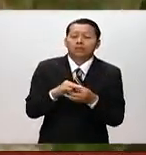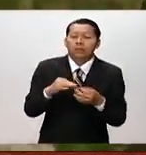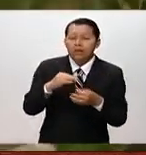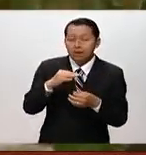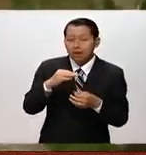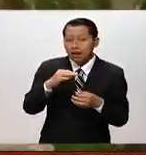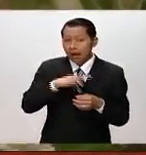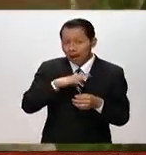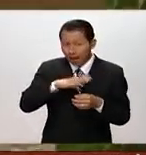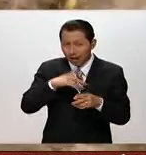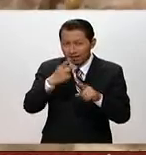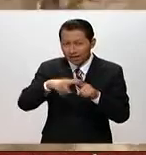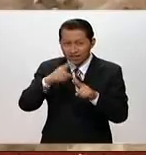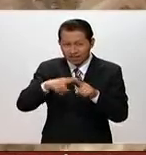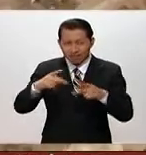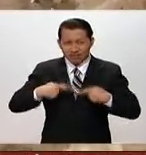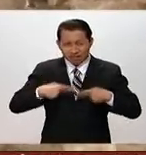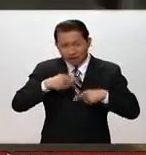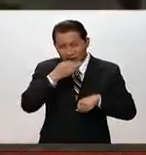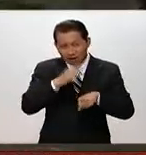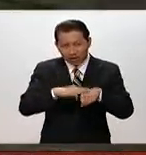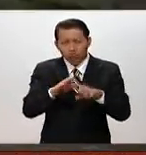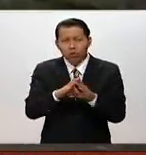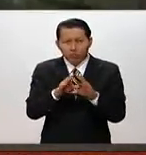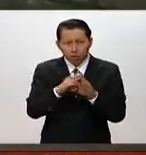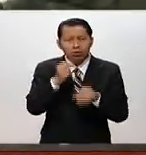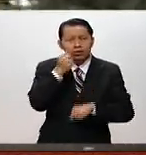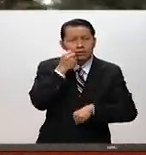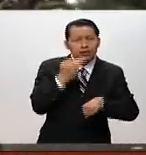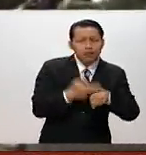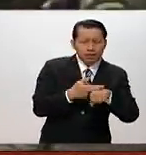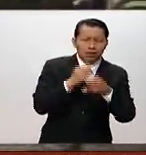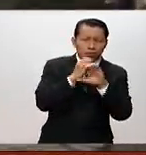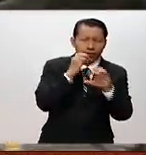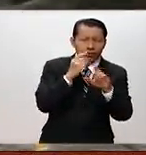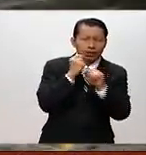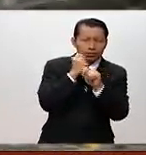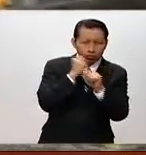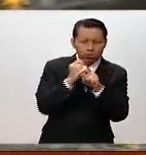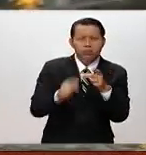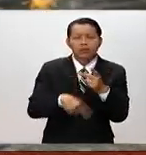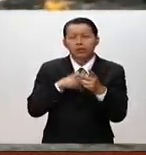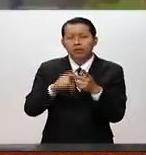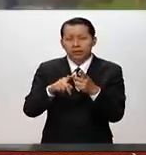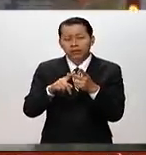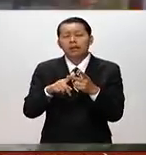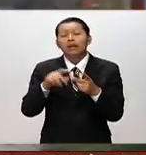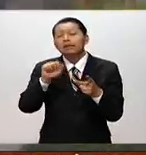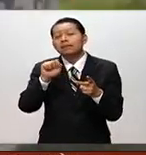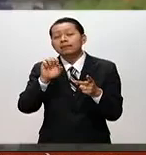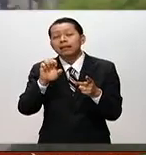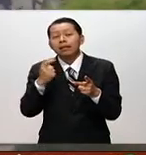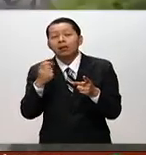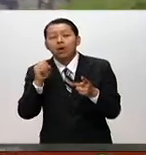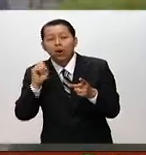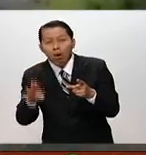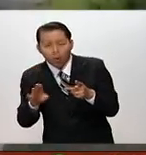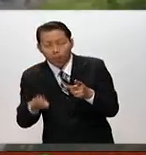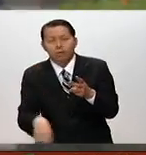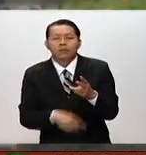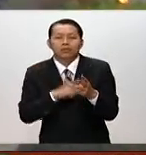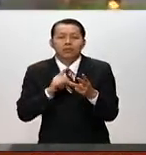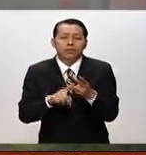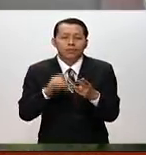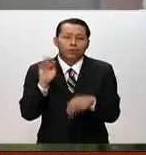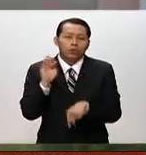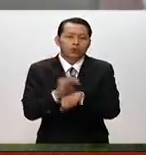monitoreo permanente. Están coordinados la Secretaría de Comunicaciones y Transportes, la Secretaría de Gobierno o de Gobernación de la Ciudad de México y